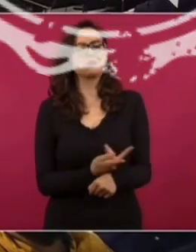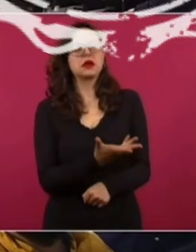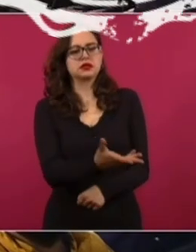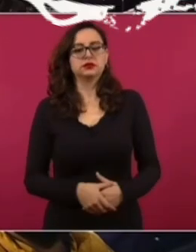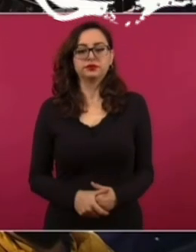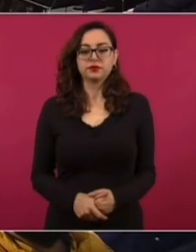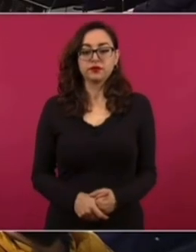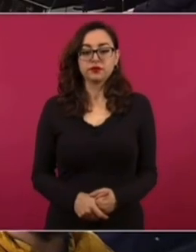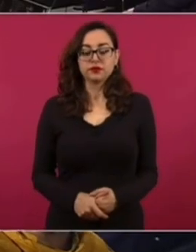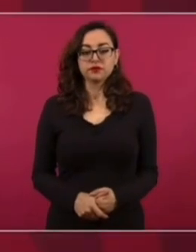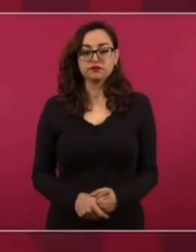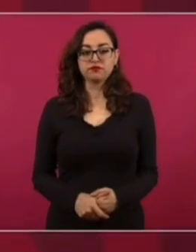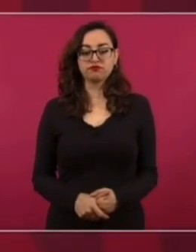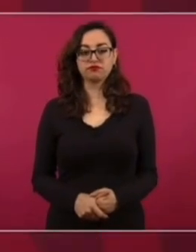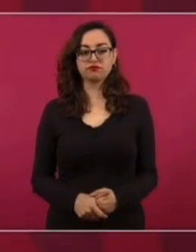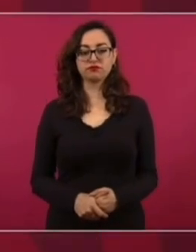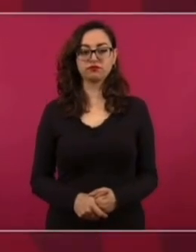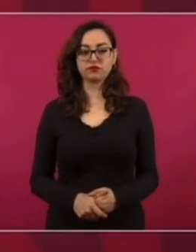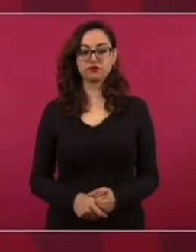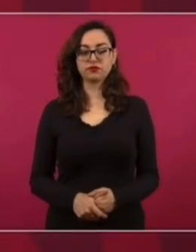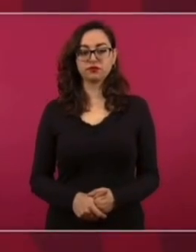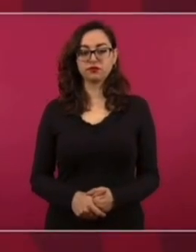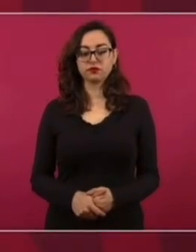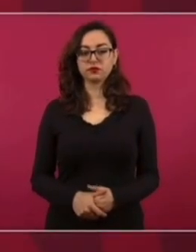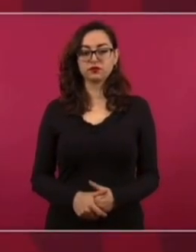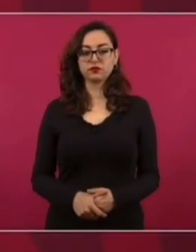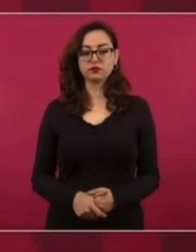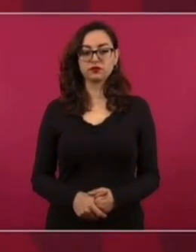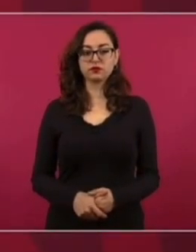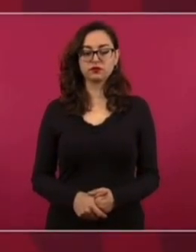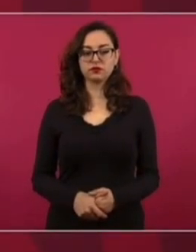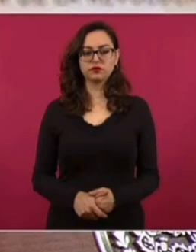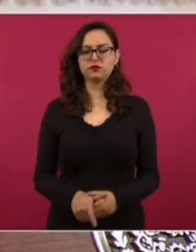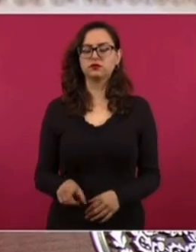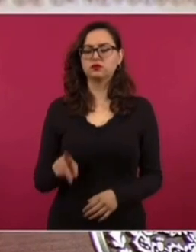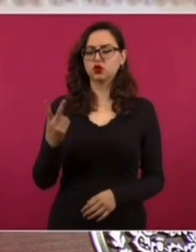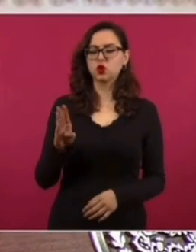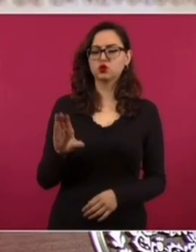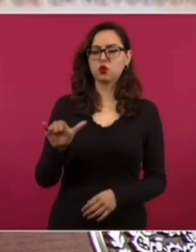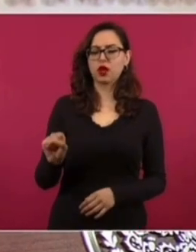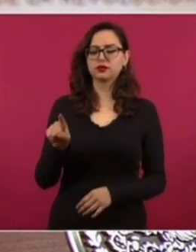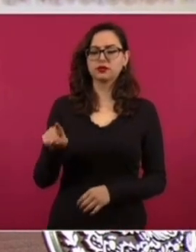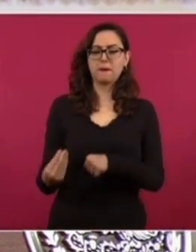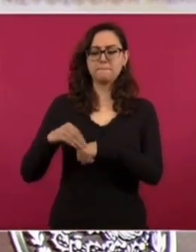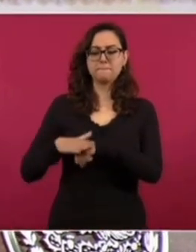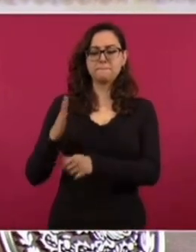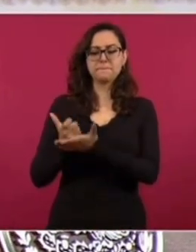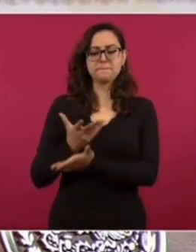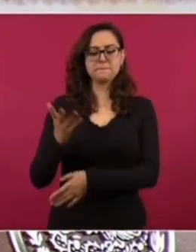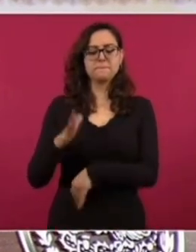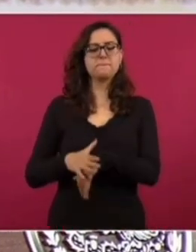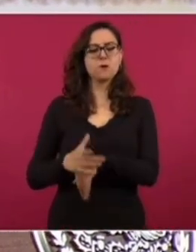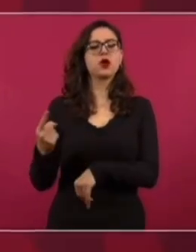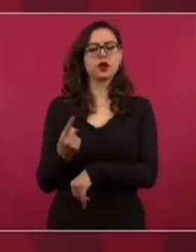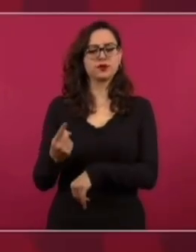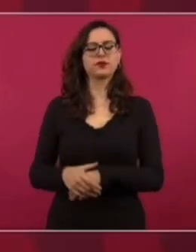Bueno, hubo un incremento en el caso de la refinería porque no se